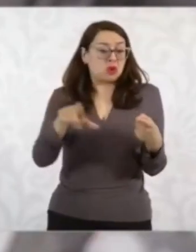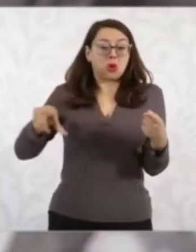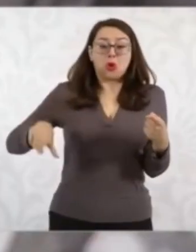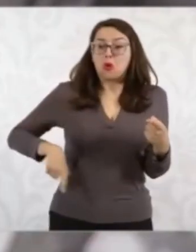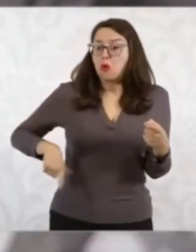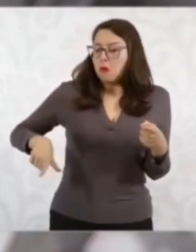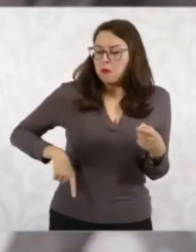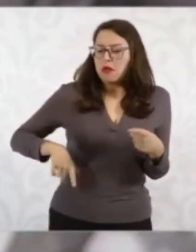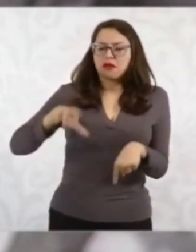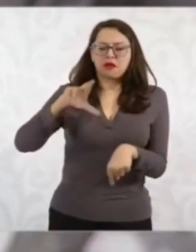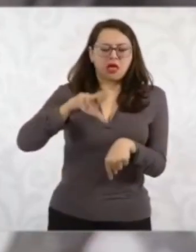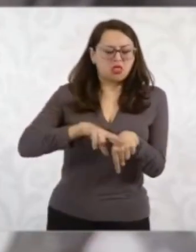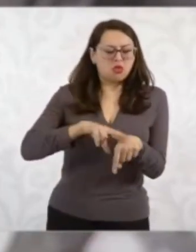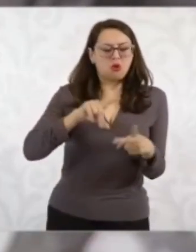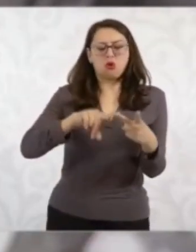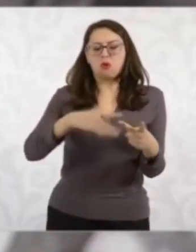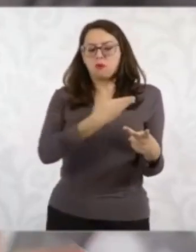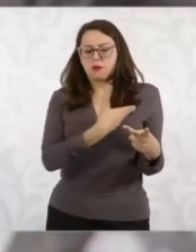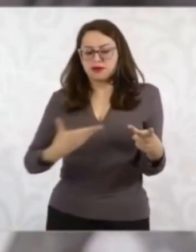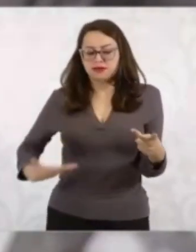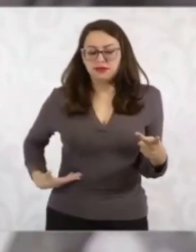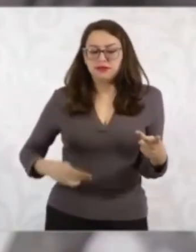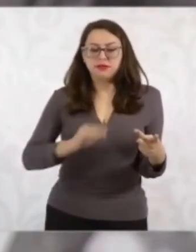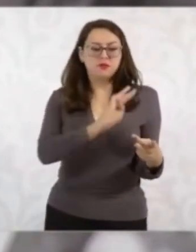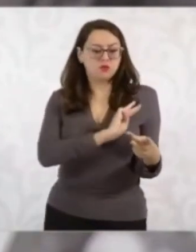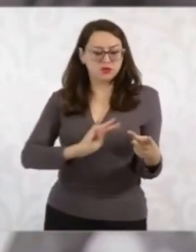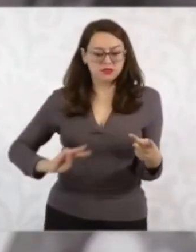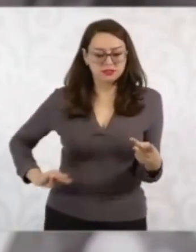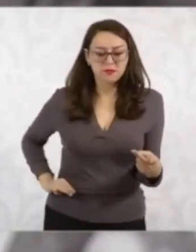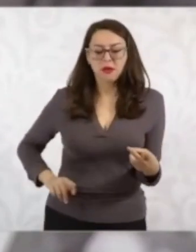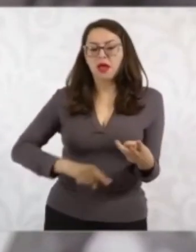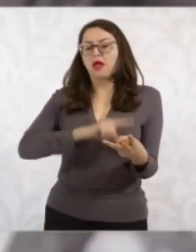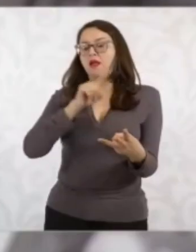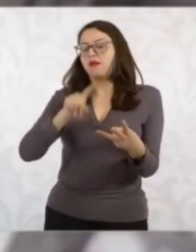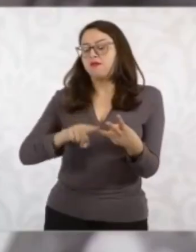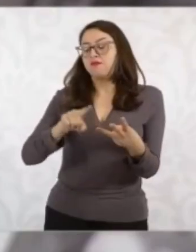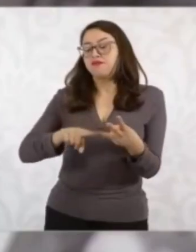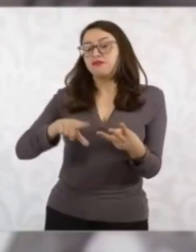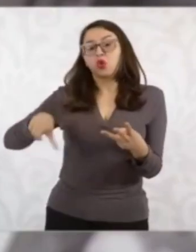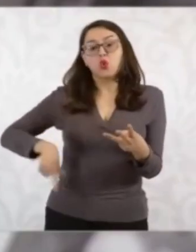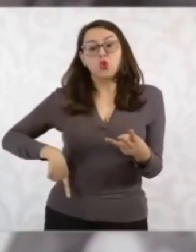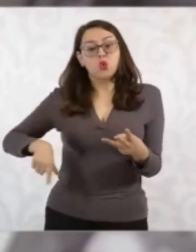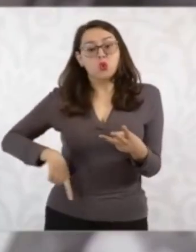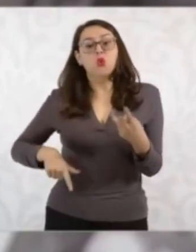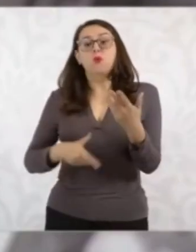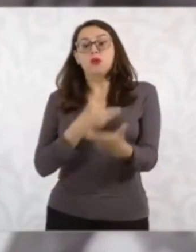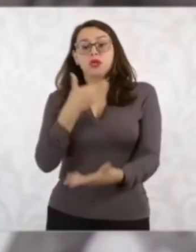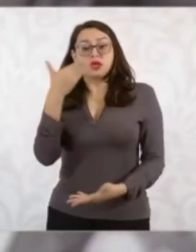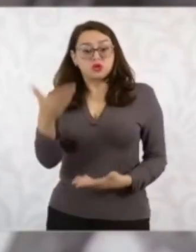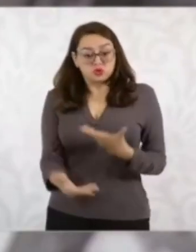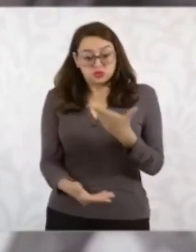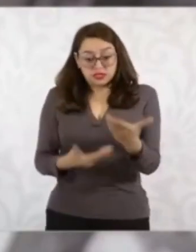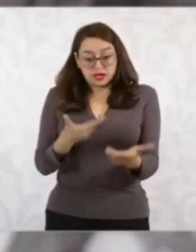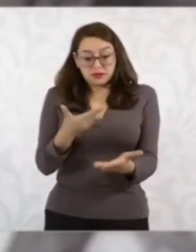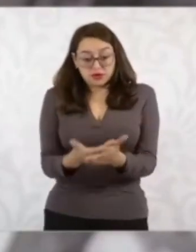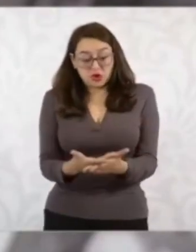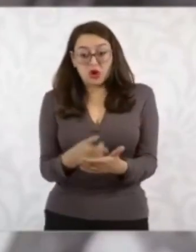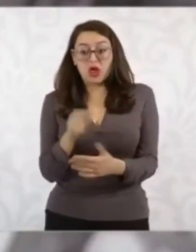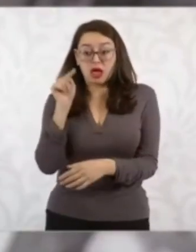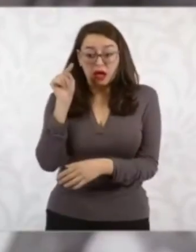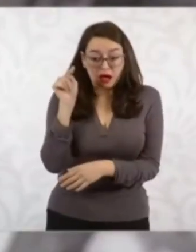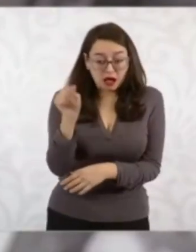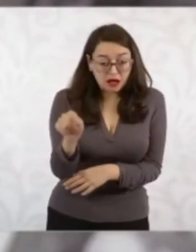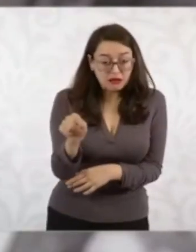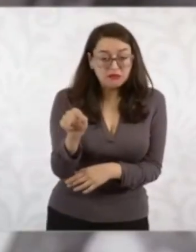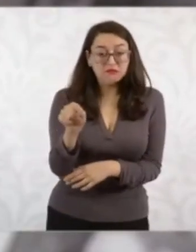presidente municipal, funcionario, de su relación o de una